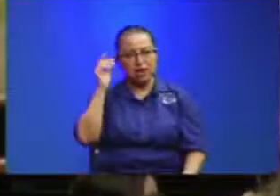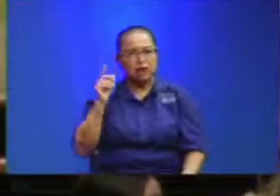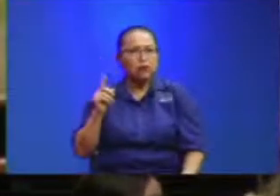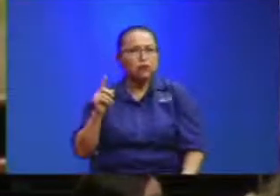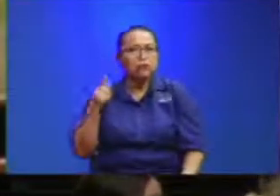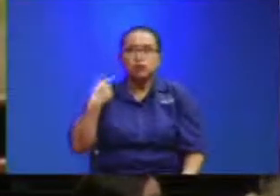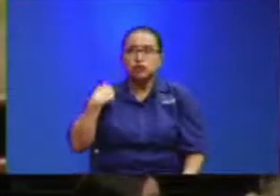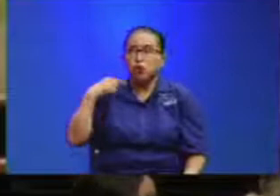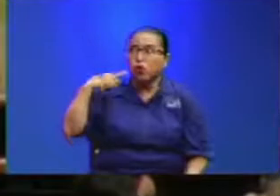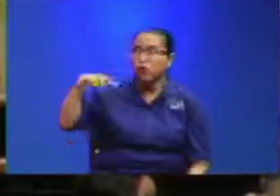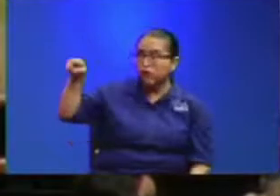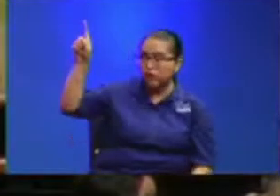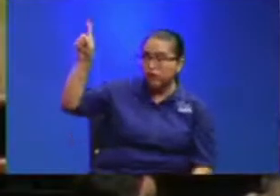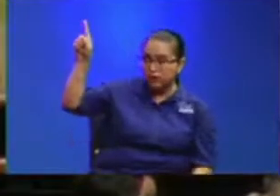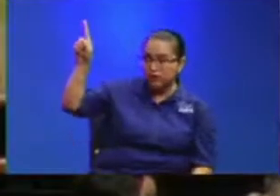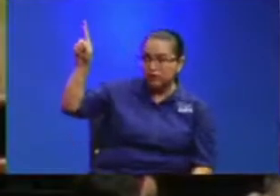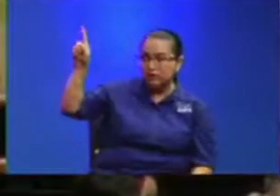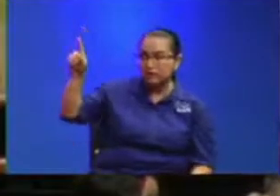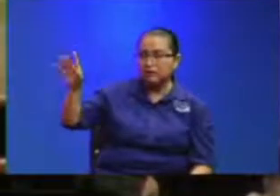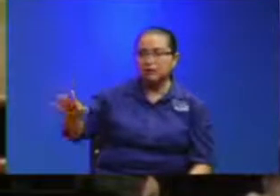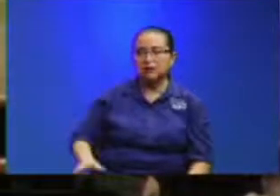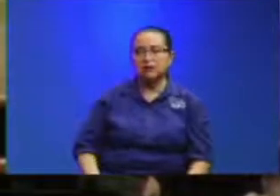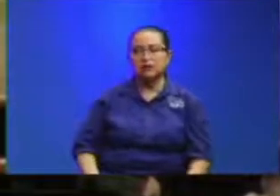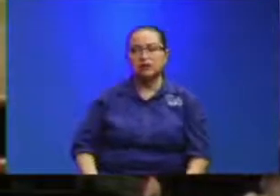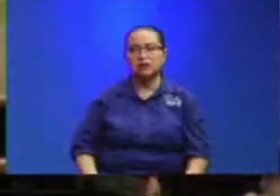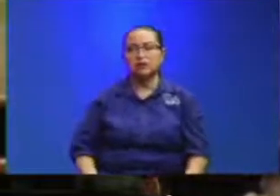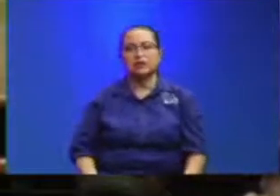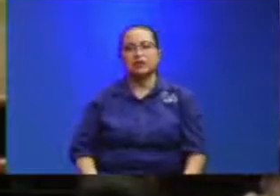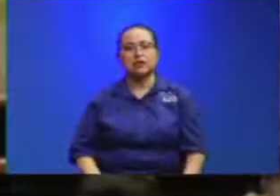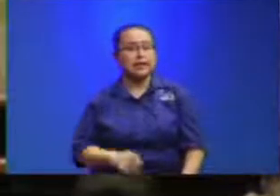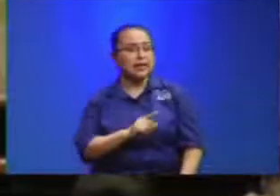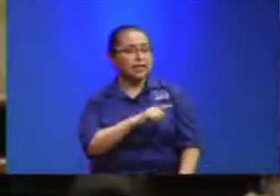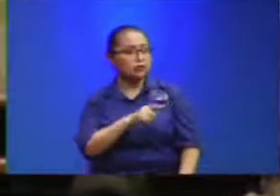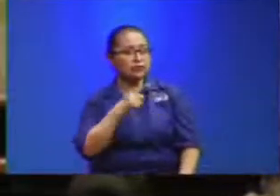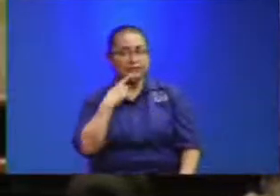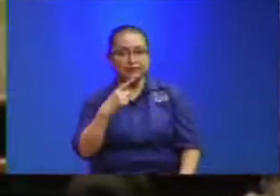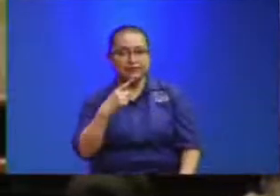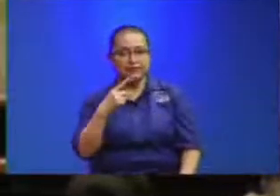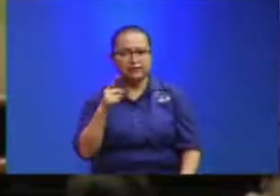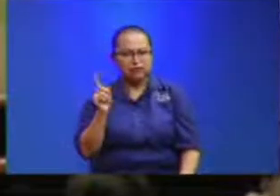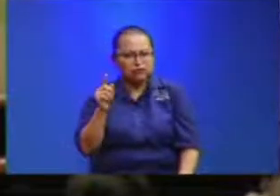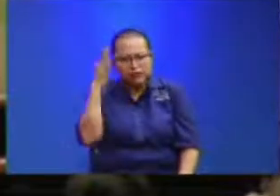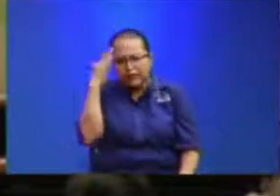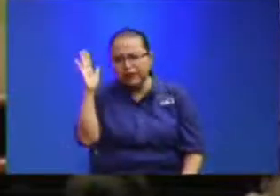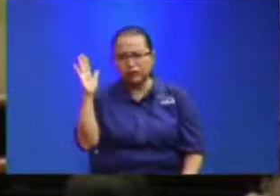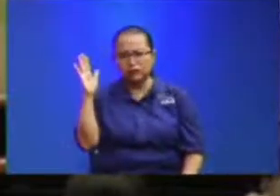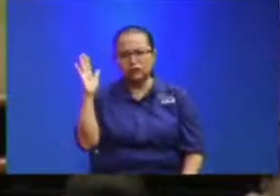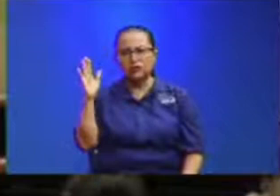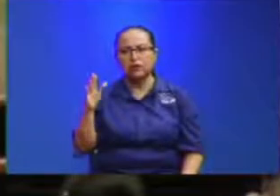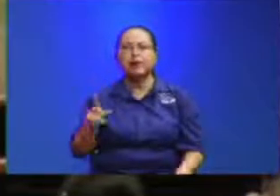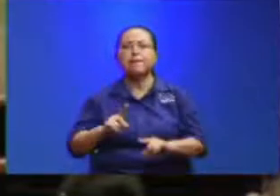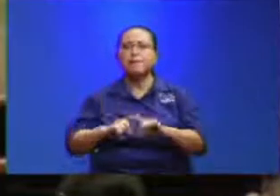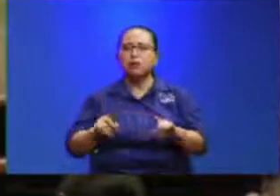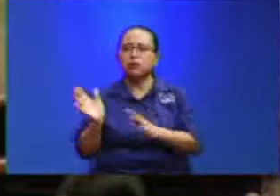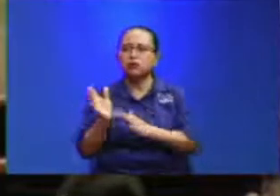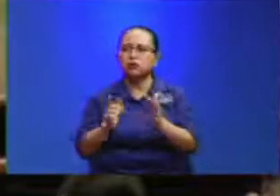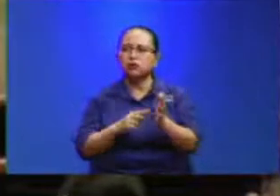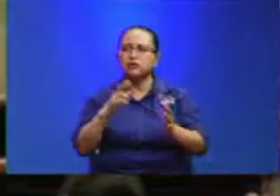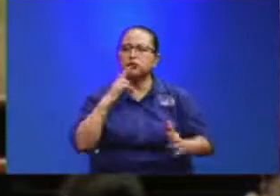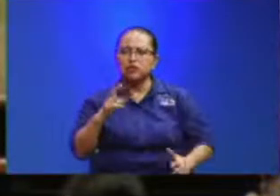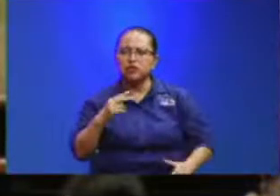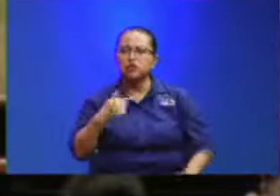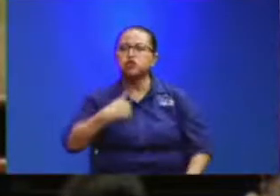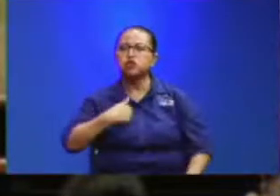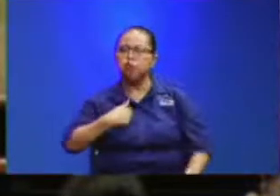con ellos y alguien de ellos le dice no sabemos de dónde vas ni cuál es el camino que se le dice yo soy el camino